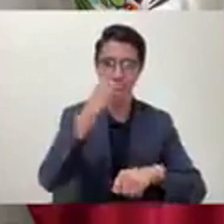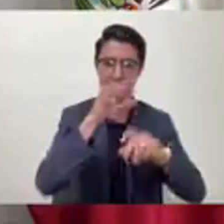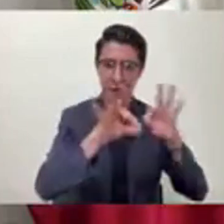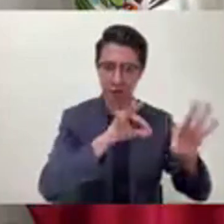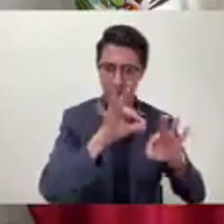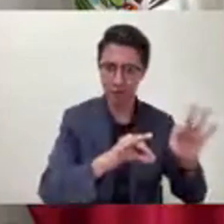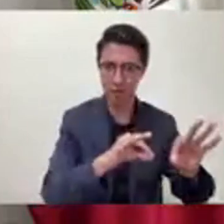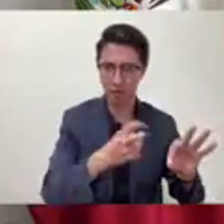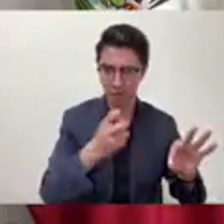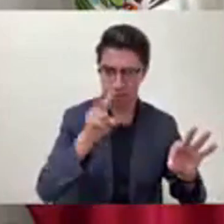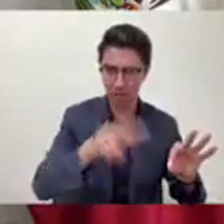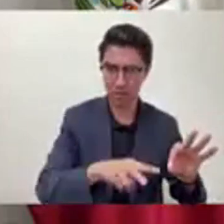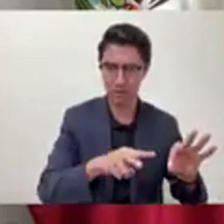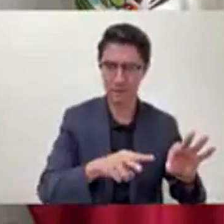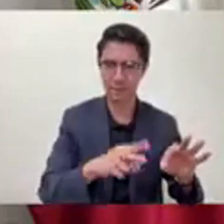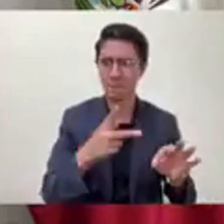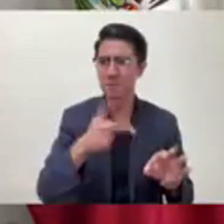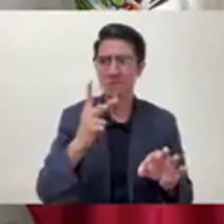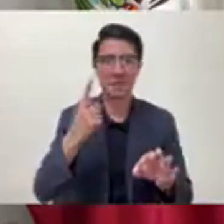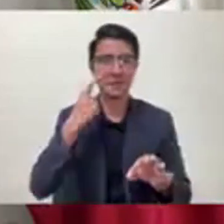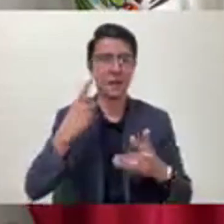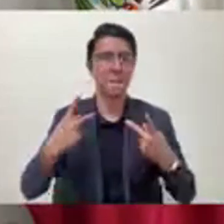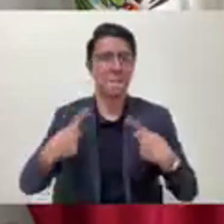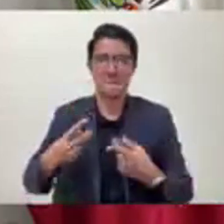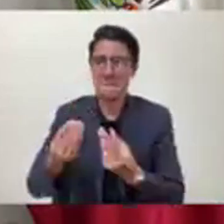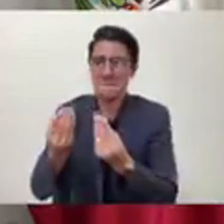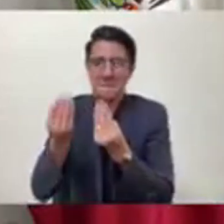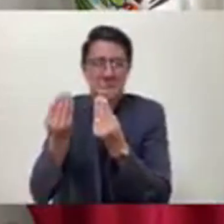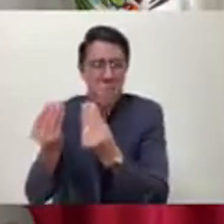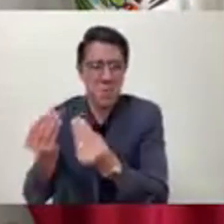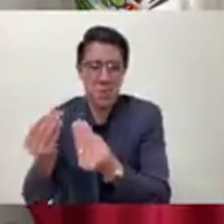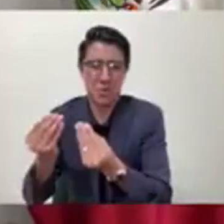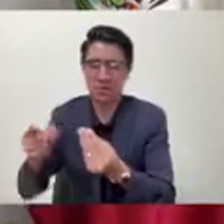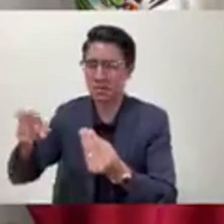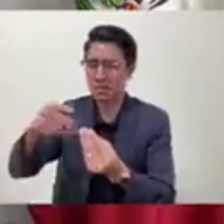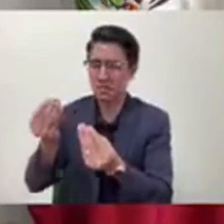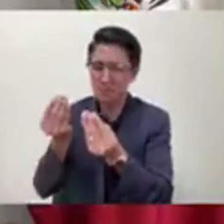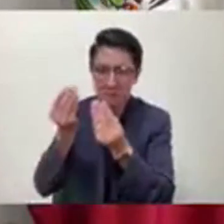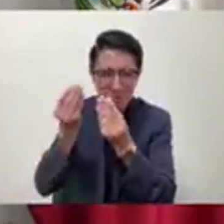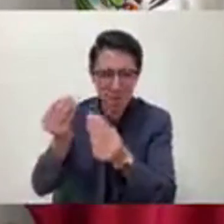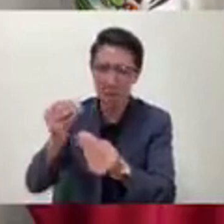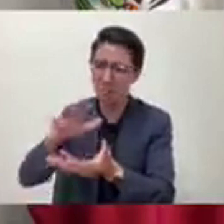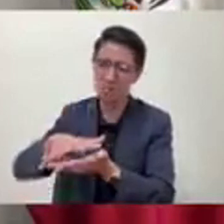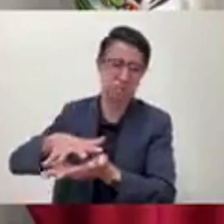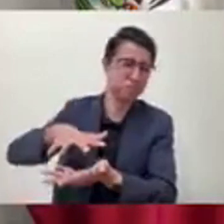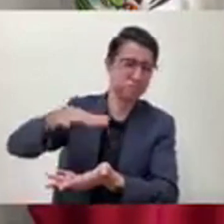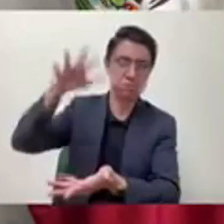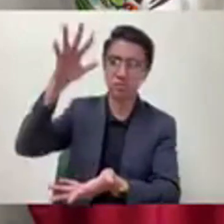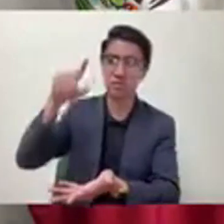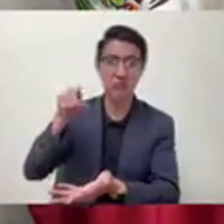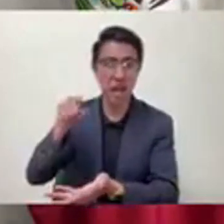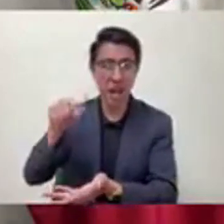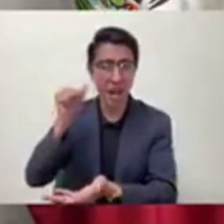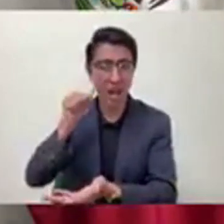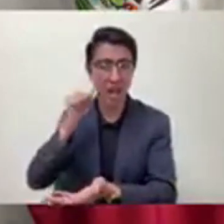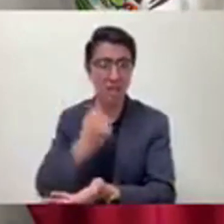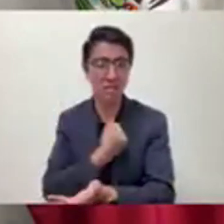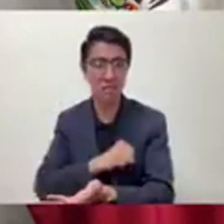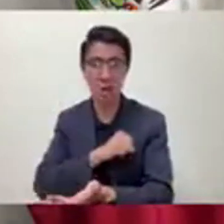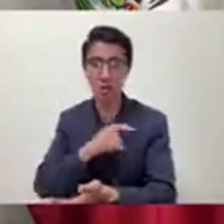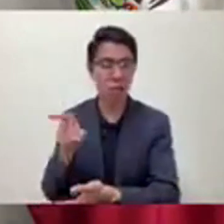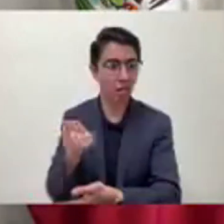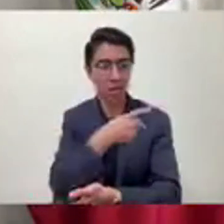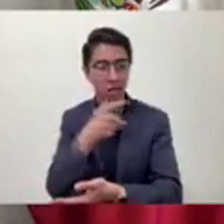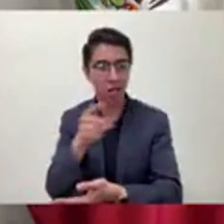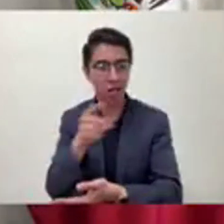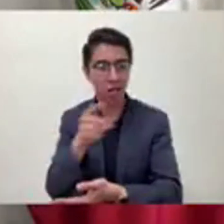este al imputado a la persona este que cometió ese ilícito ahí en en ese momento se califica de legal la